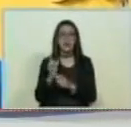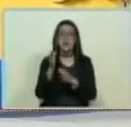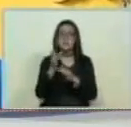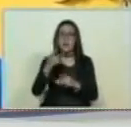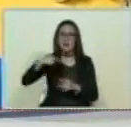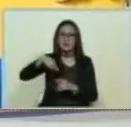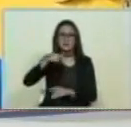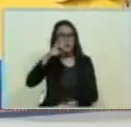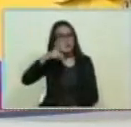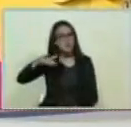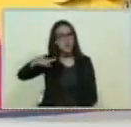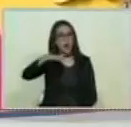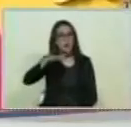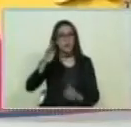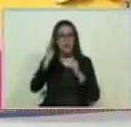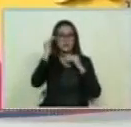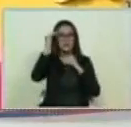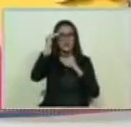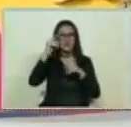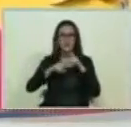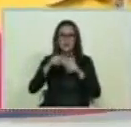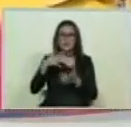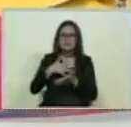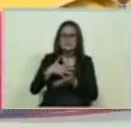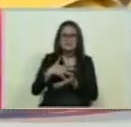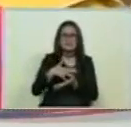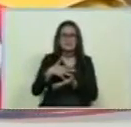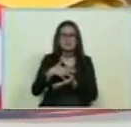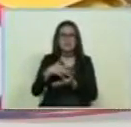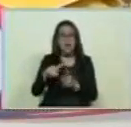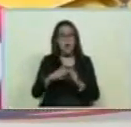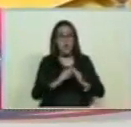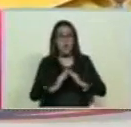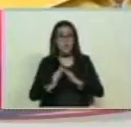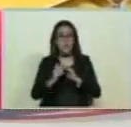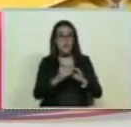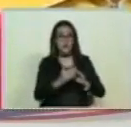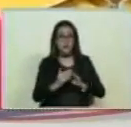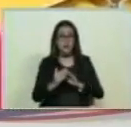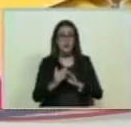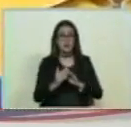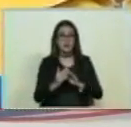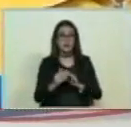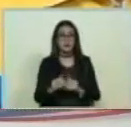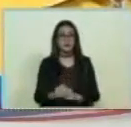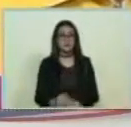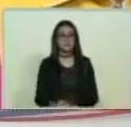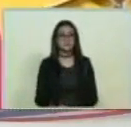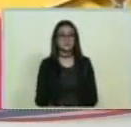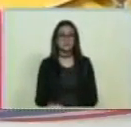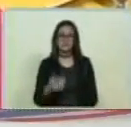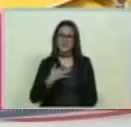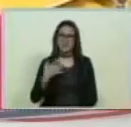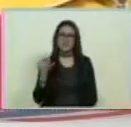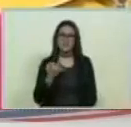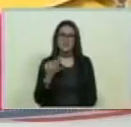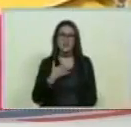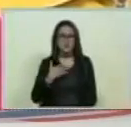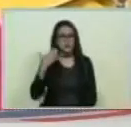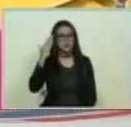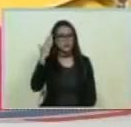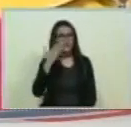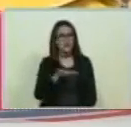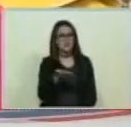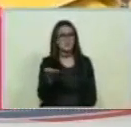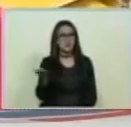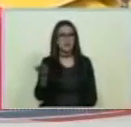al pueblo, atendiendo los casos más vulnerables de nuestras comunidades. De verdad, quiero que sepan